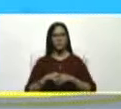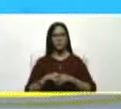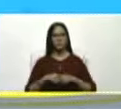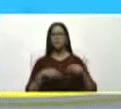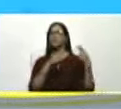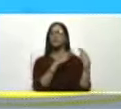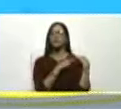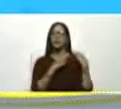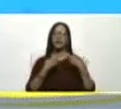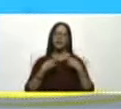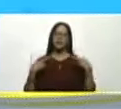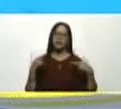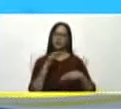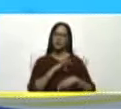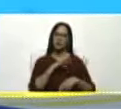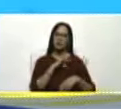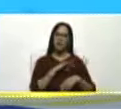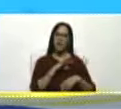encargado de redes sociales,